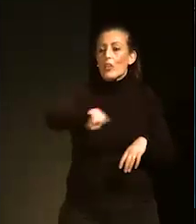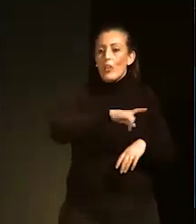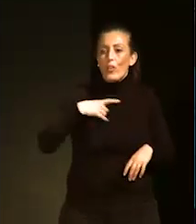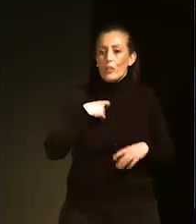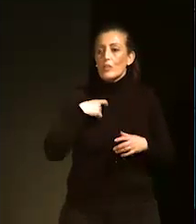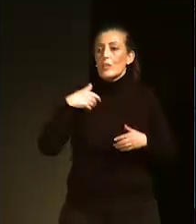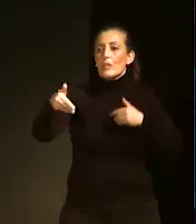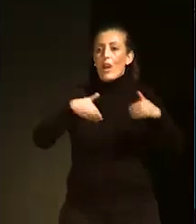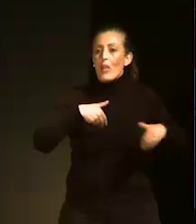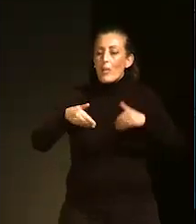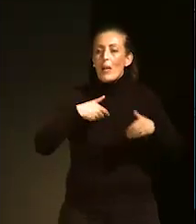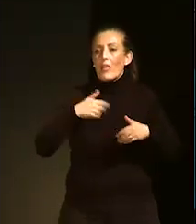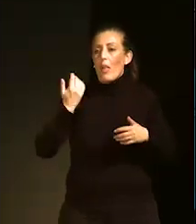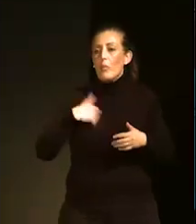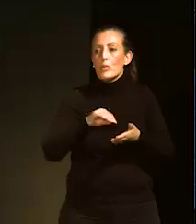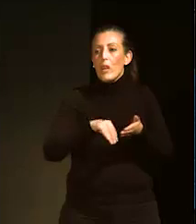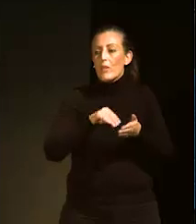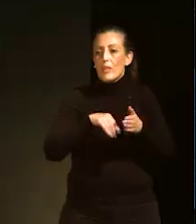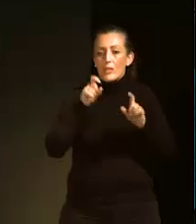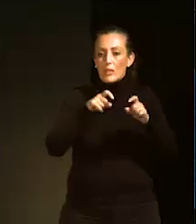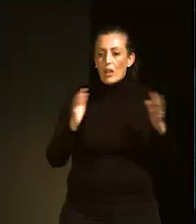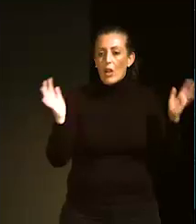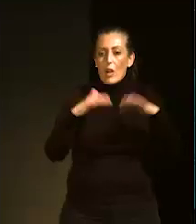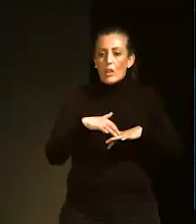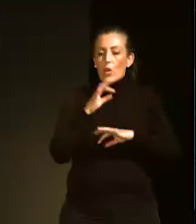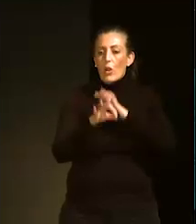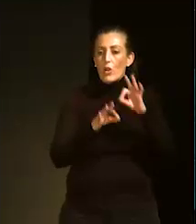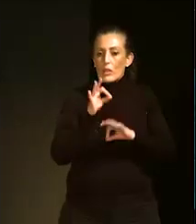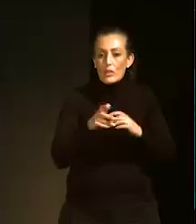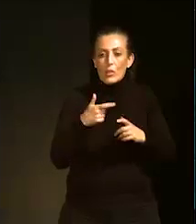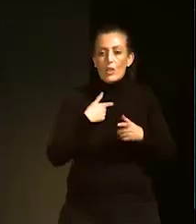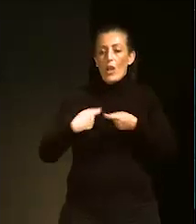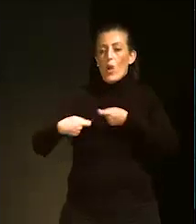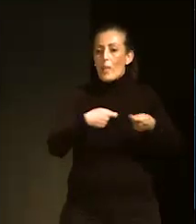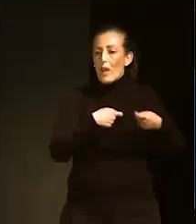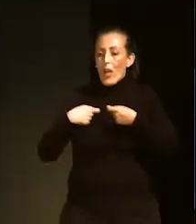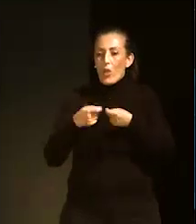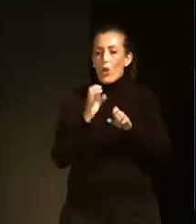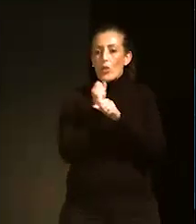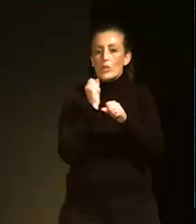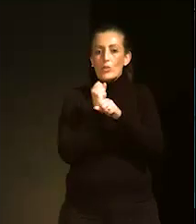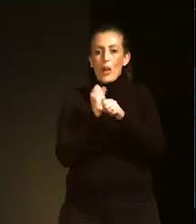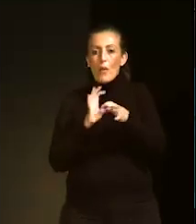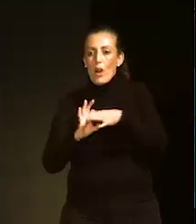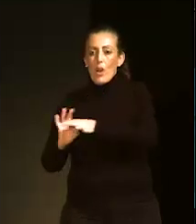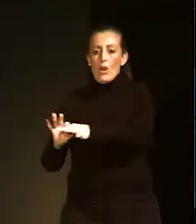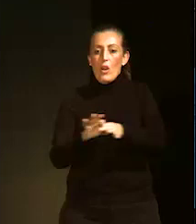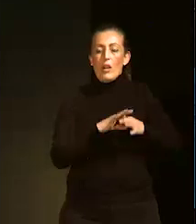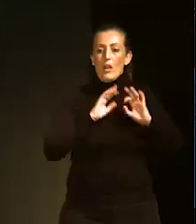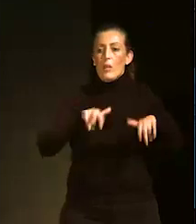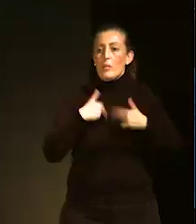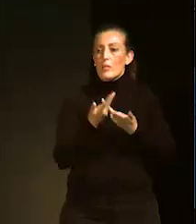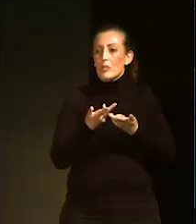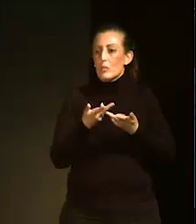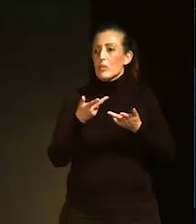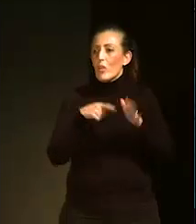demandado a años de sus vidas el encuentro con organizaciones con la cooperación y el trabajo en conjunto ha permitido el